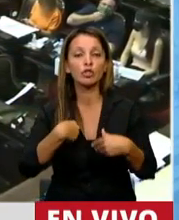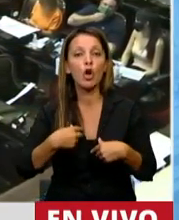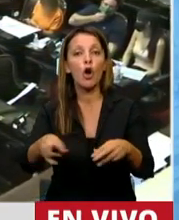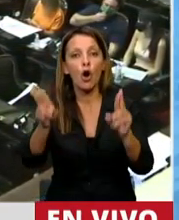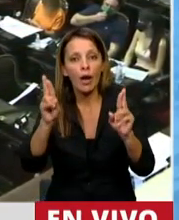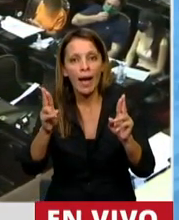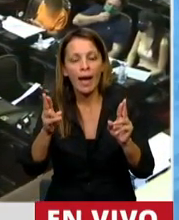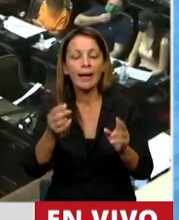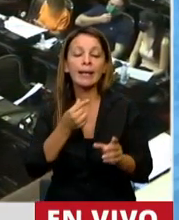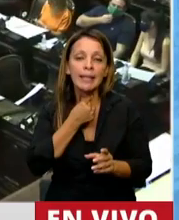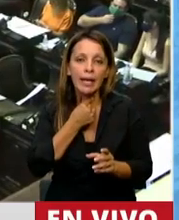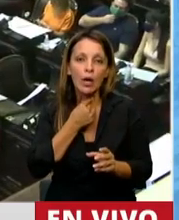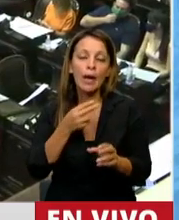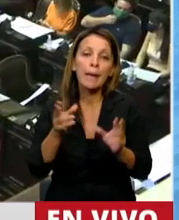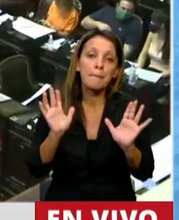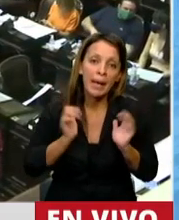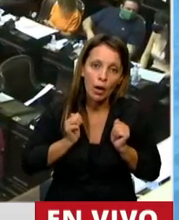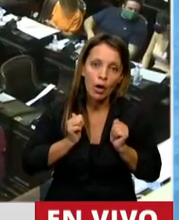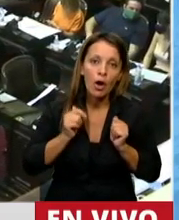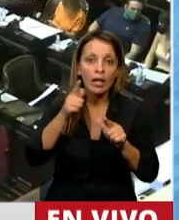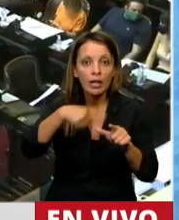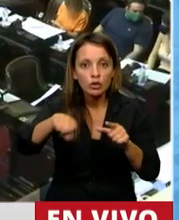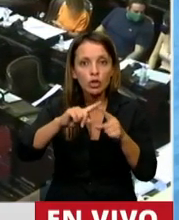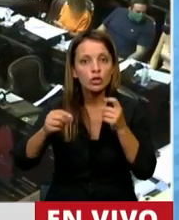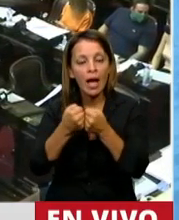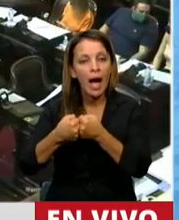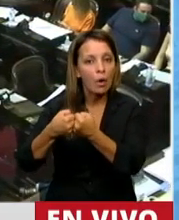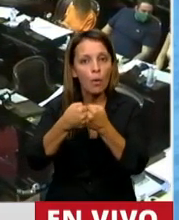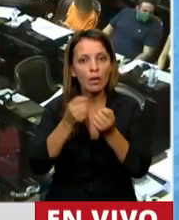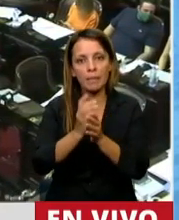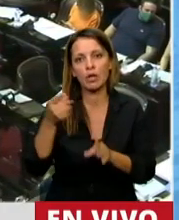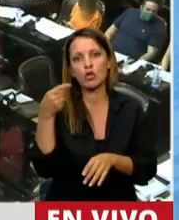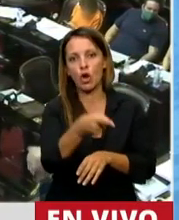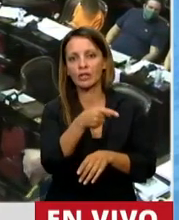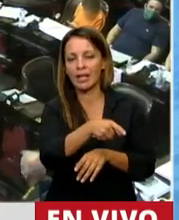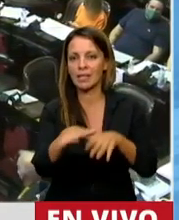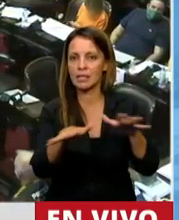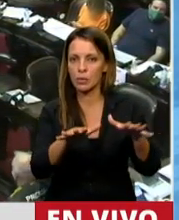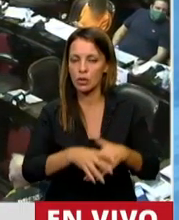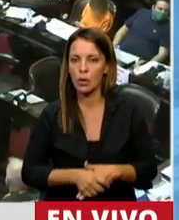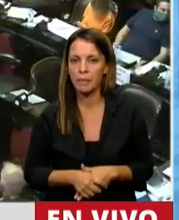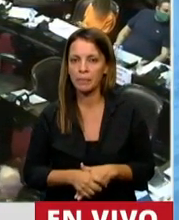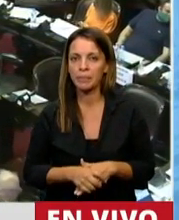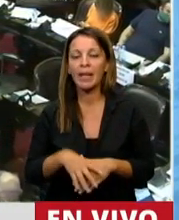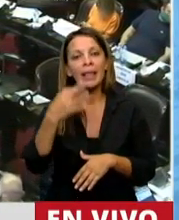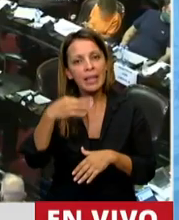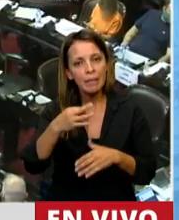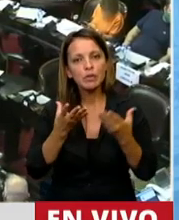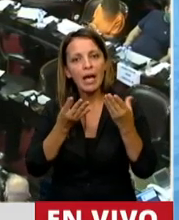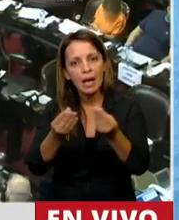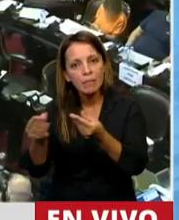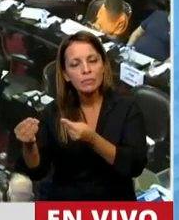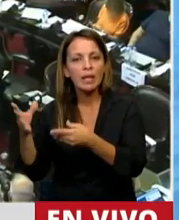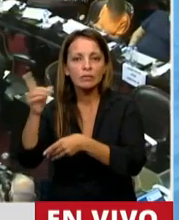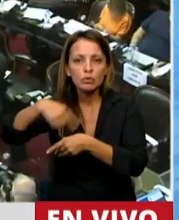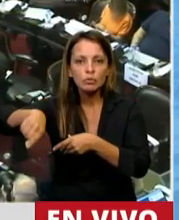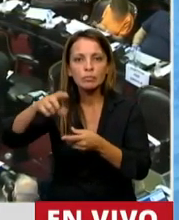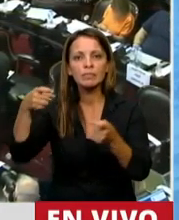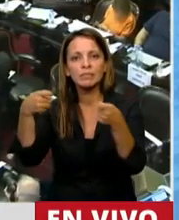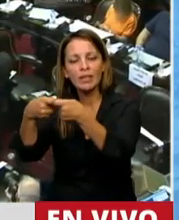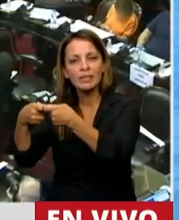deseo que realmente podamos llegar a un acuerdo en esta Cámara para repudiar esta situación y para acompañar a todas las organizaciones que